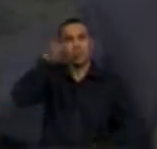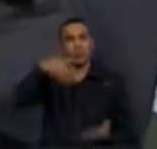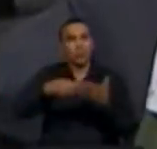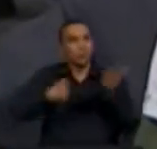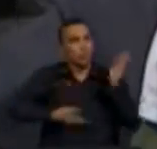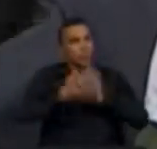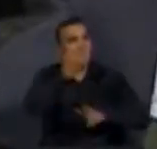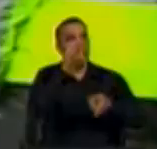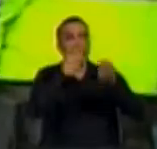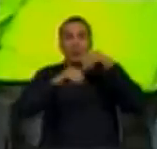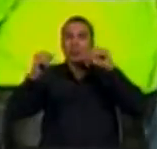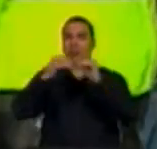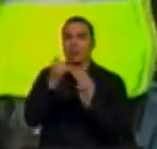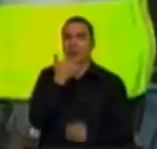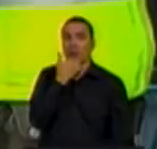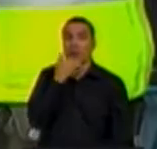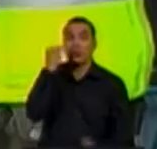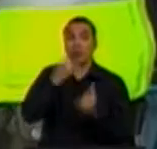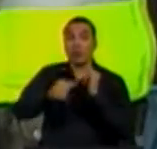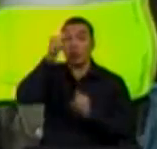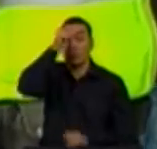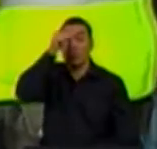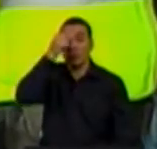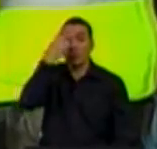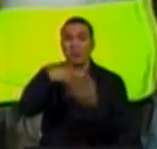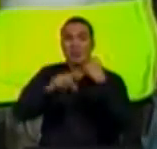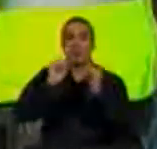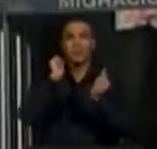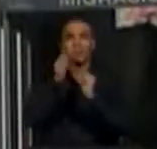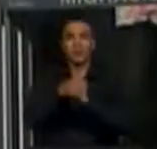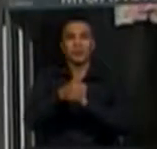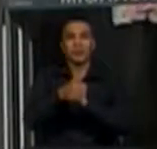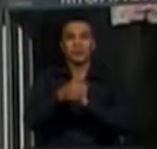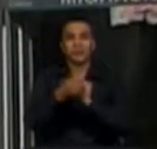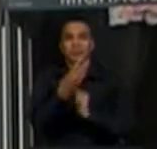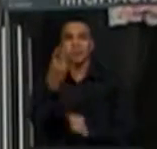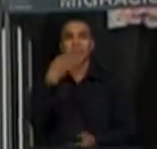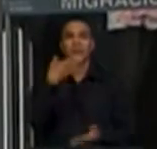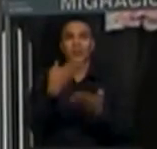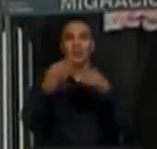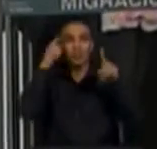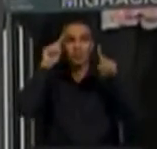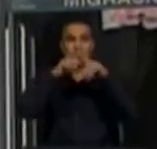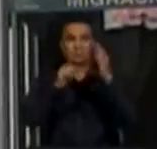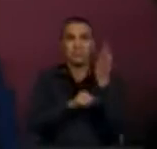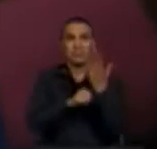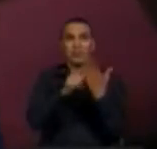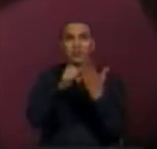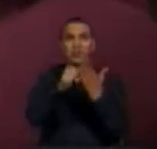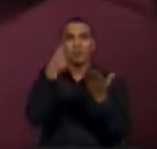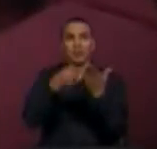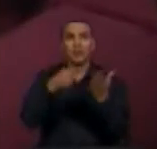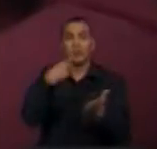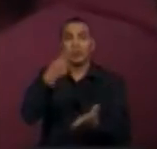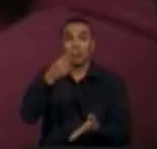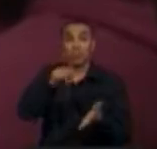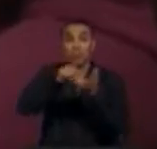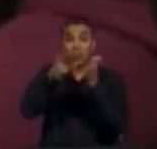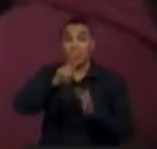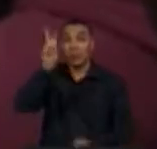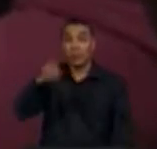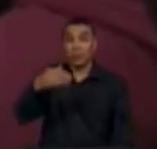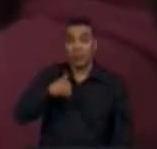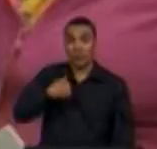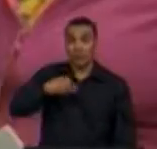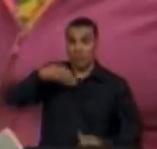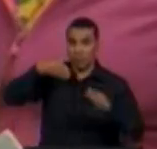hemos hecho para regresarnos. Finalmente, el domingo, Michelle y su hija pasaron el control migratorio gracias a un acuerdo ministerial que establece que los ciudadanos venezolanos